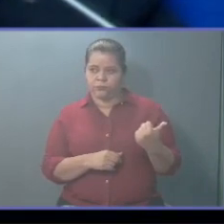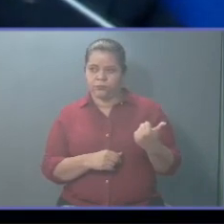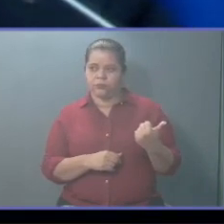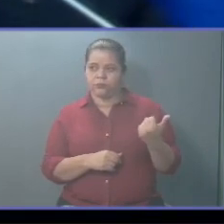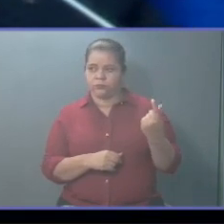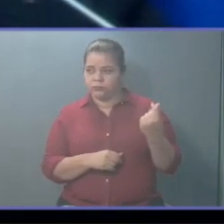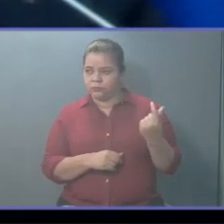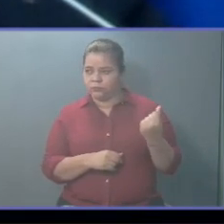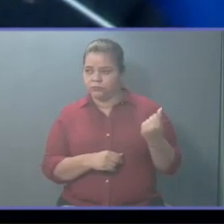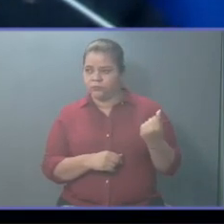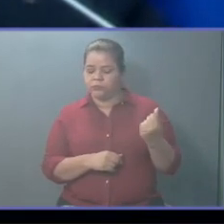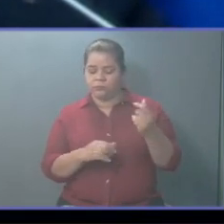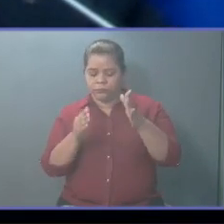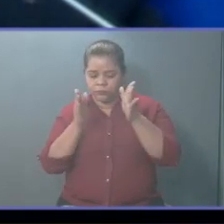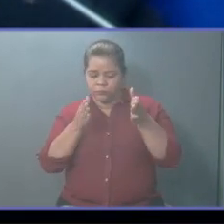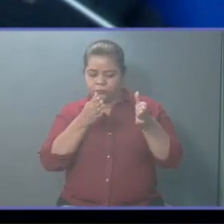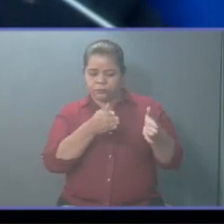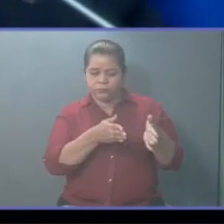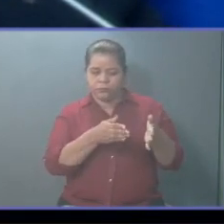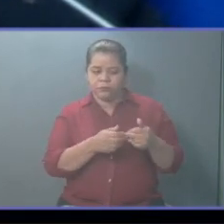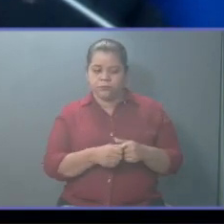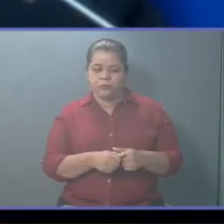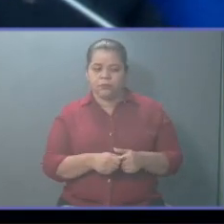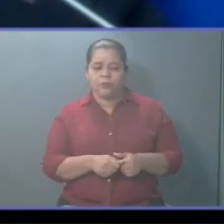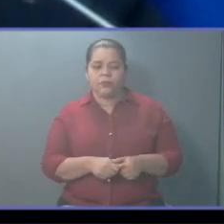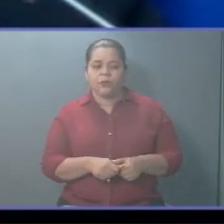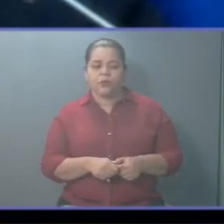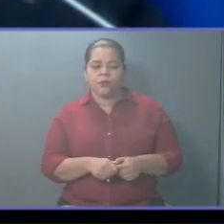recursos que van orientados a